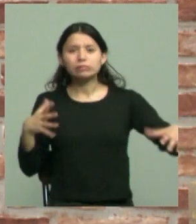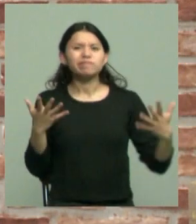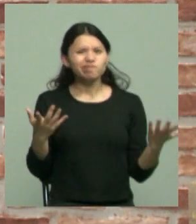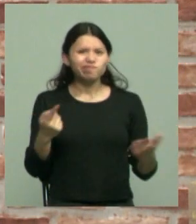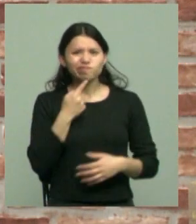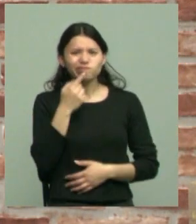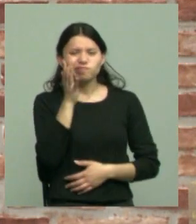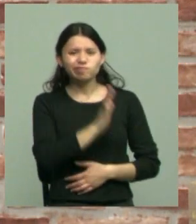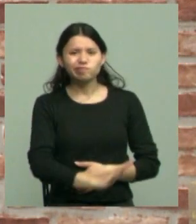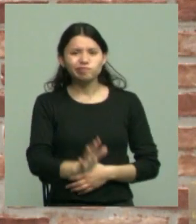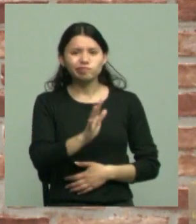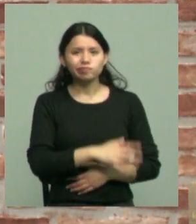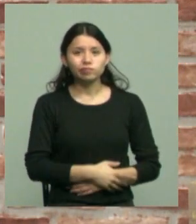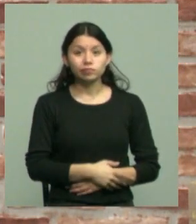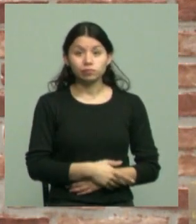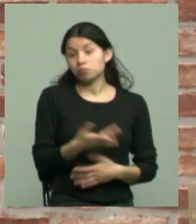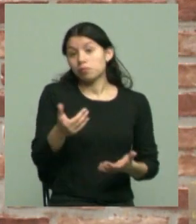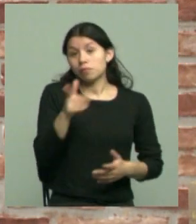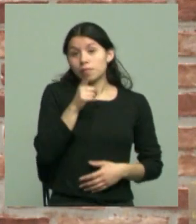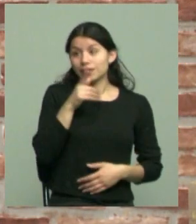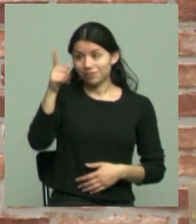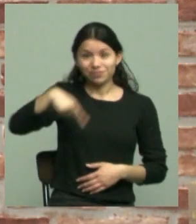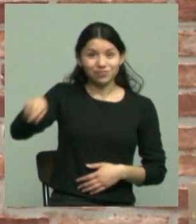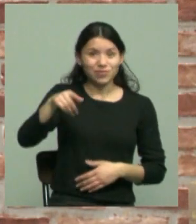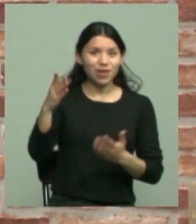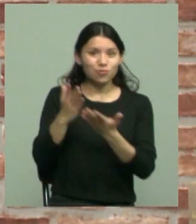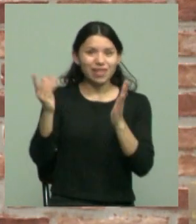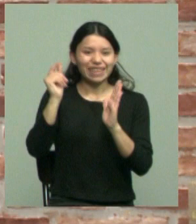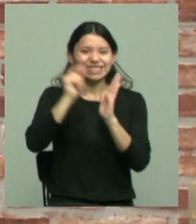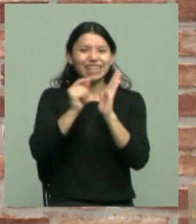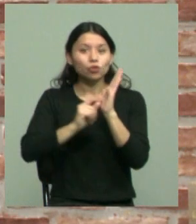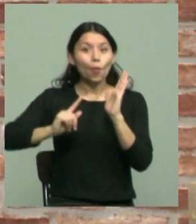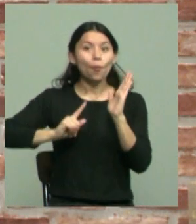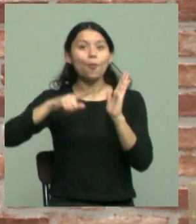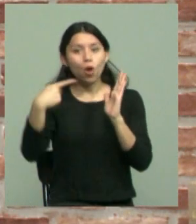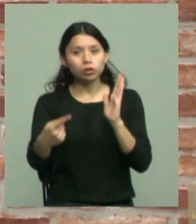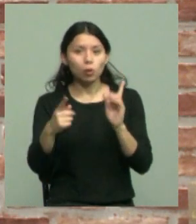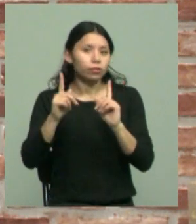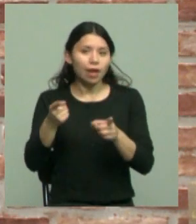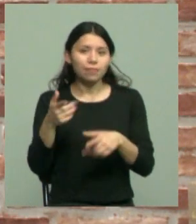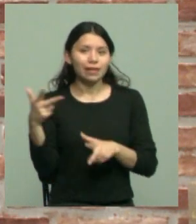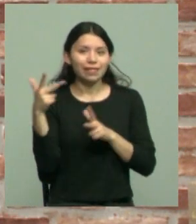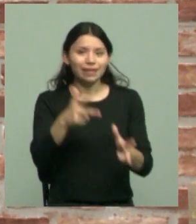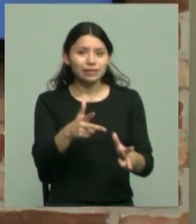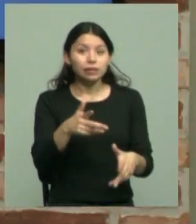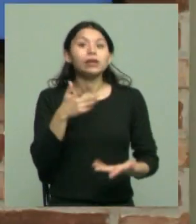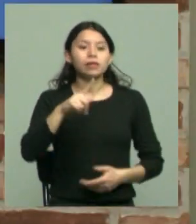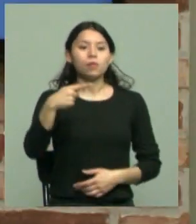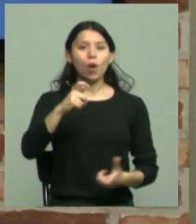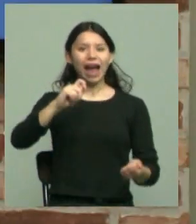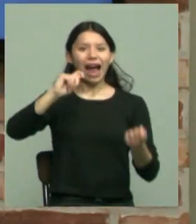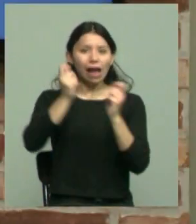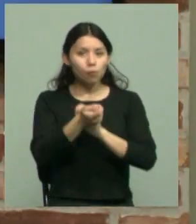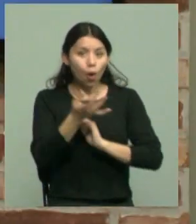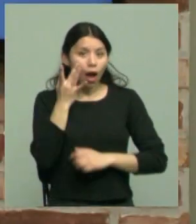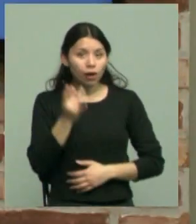va a ser parte de los datos que van a recoger con el censo y a partir de eso tal vez se vengan algunos cambios, ¿no? Exactamente,